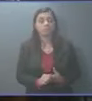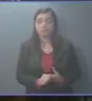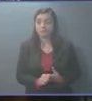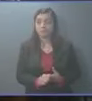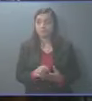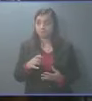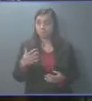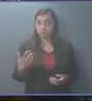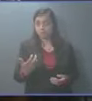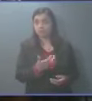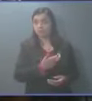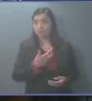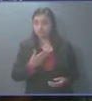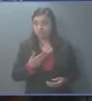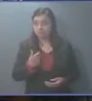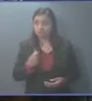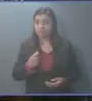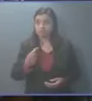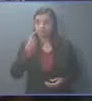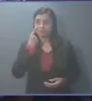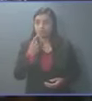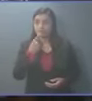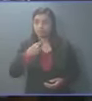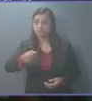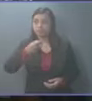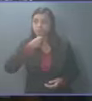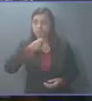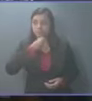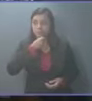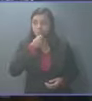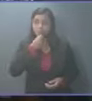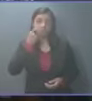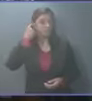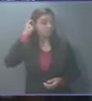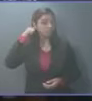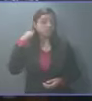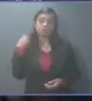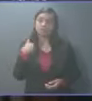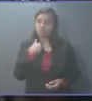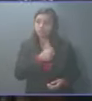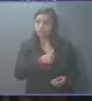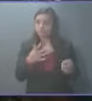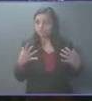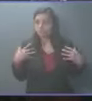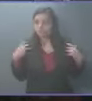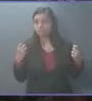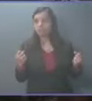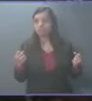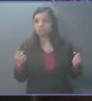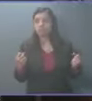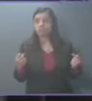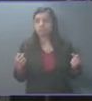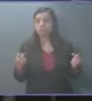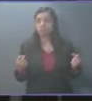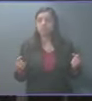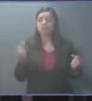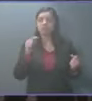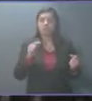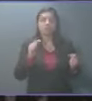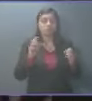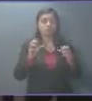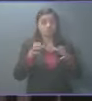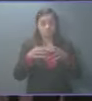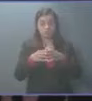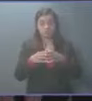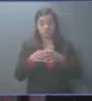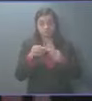Cuando nosotros vemos, según el informe también del ministro de Salud que vino a esta comisión